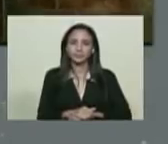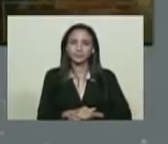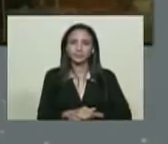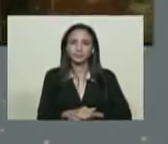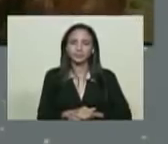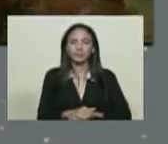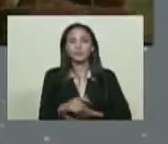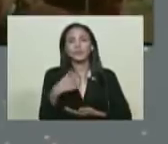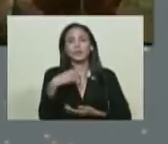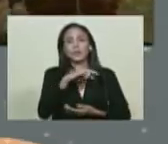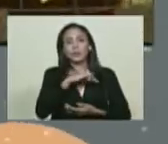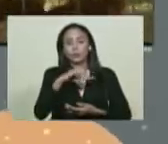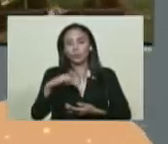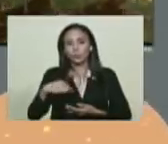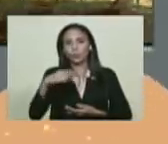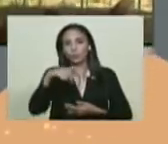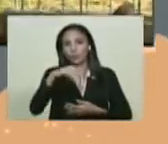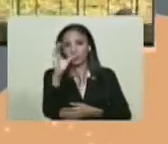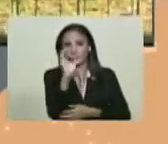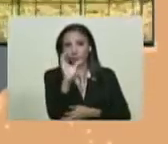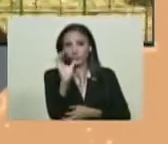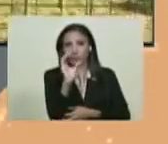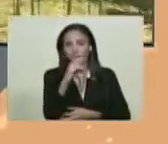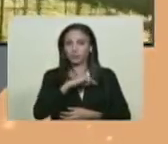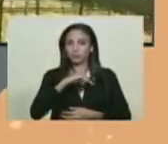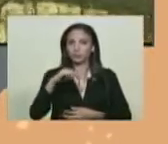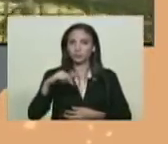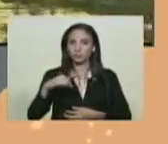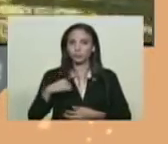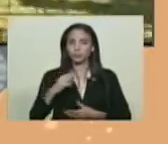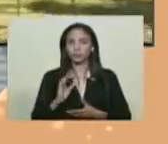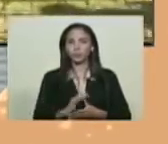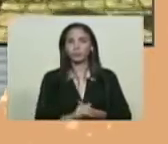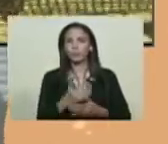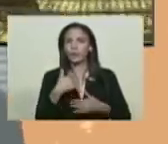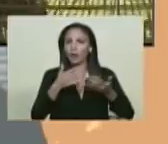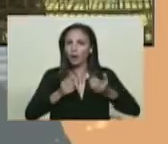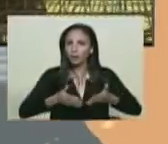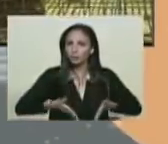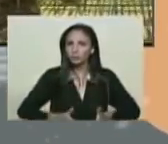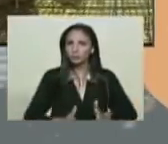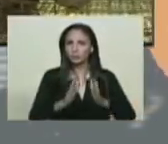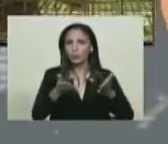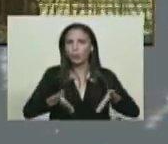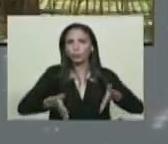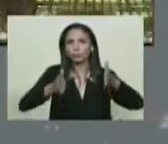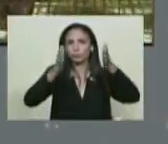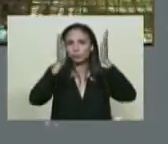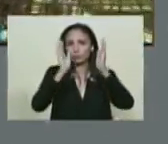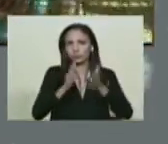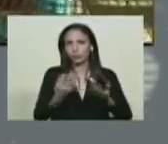Y nosotros, los caraqueños, que fuimos criados en apartamento,